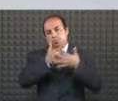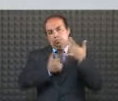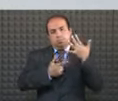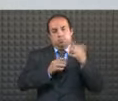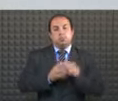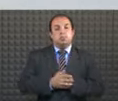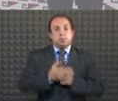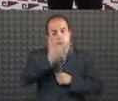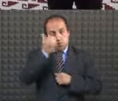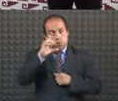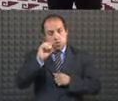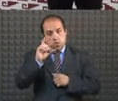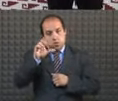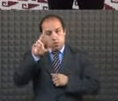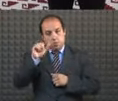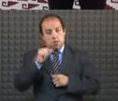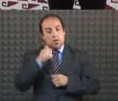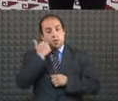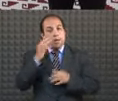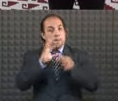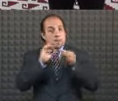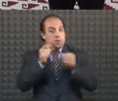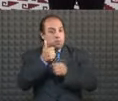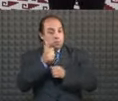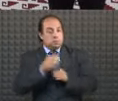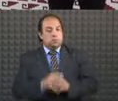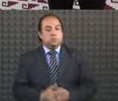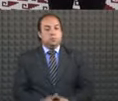si un poco quieras platicar.